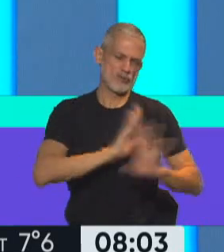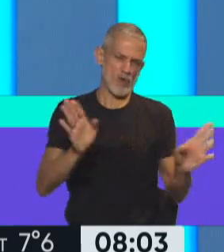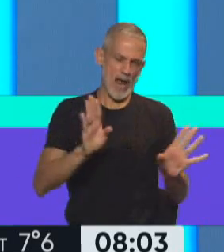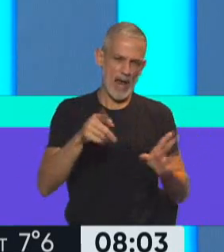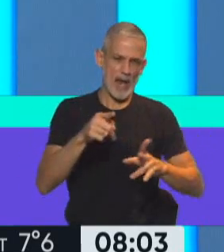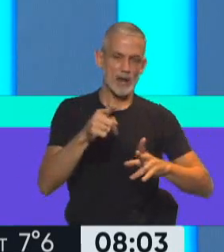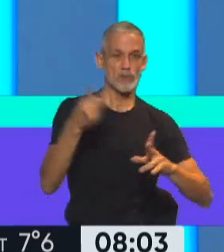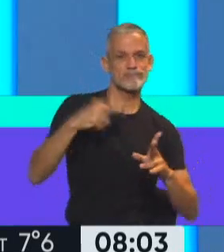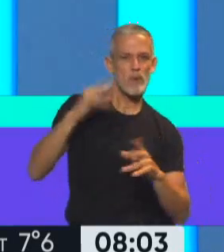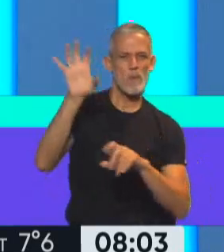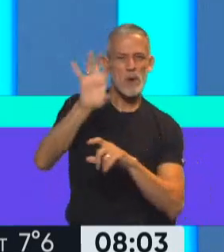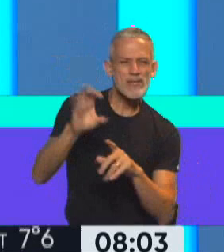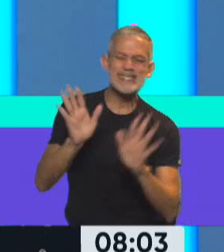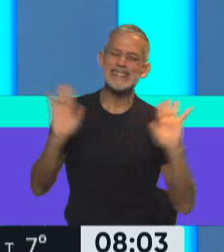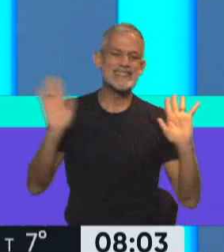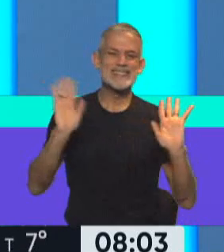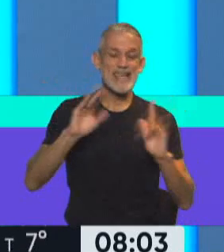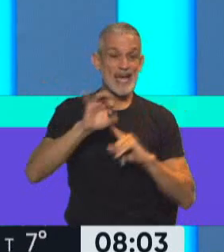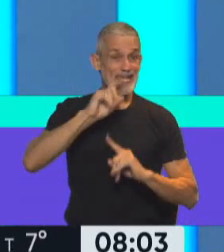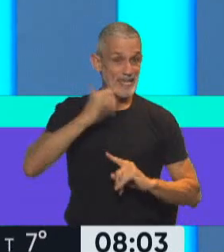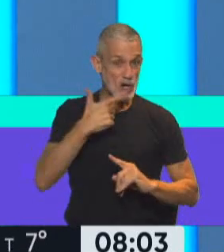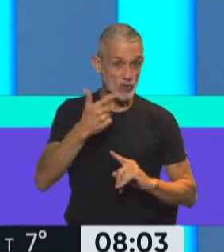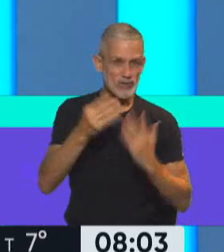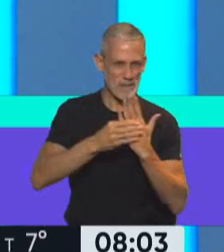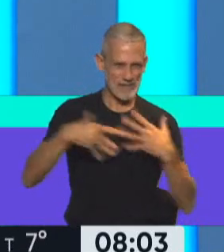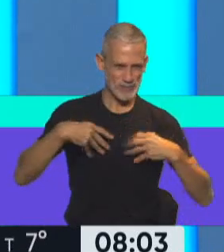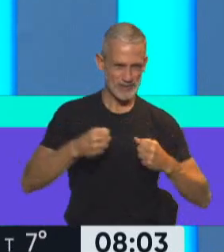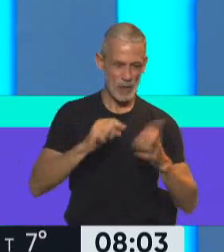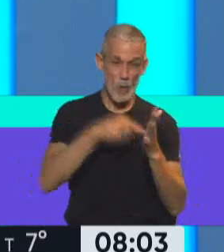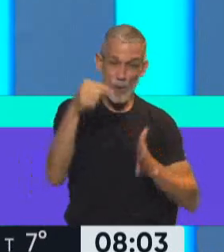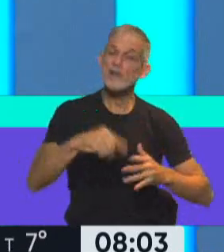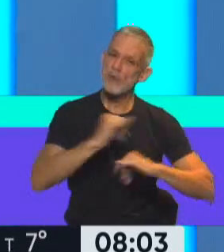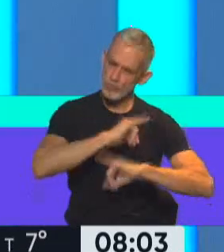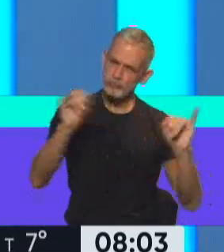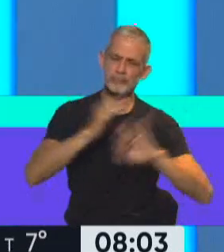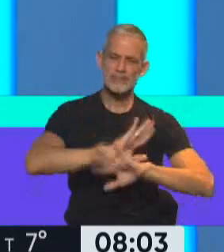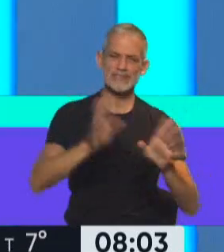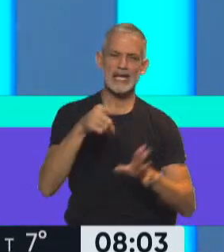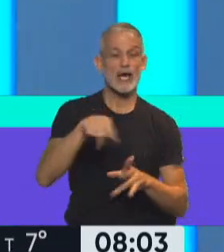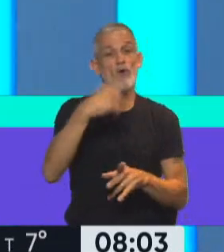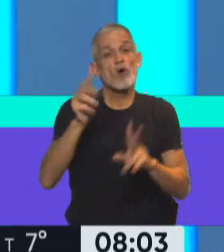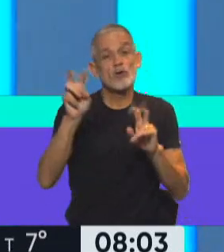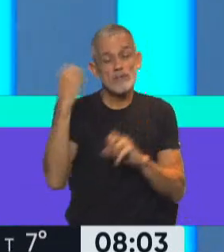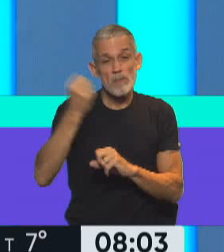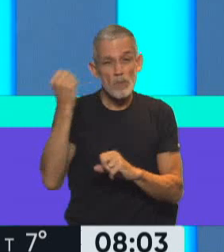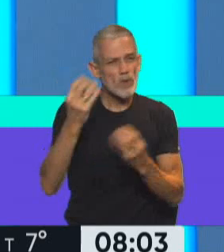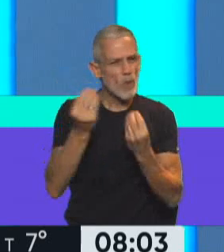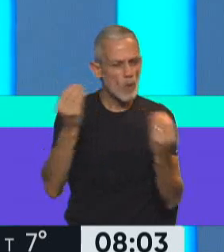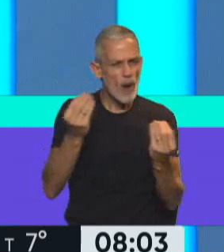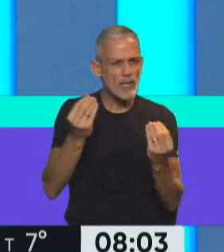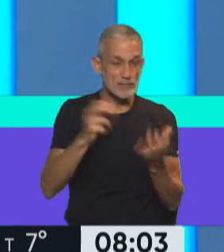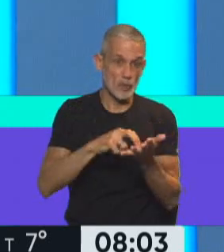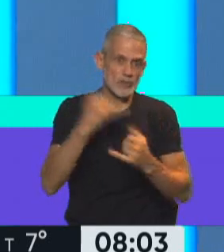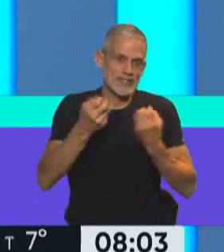no subnacionales, lo dijo el propio Fernán Quirós, el ministro de Salud de la ciudad de Buenos Aires. Lo otro a tener en cuenta, y es la buena